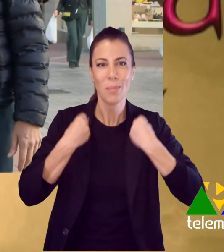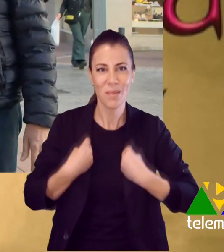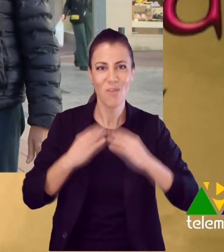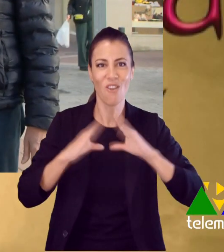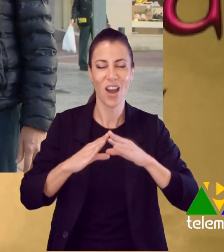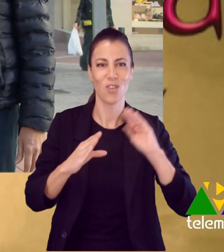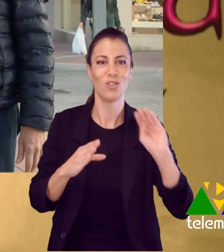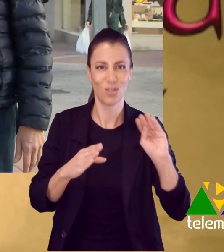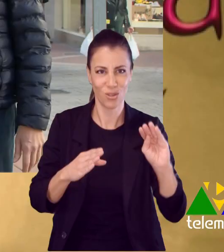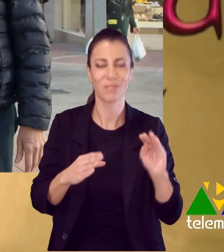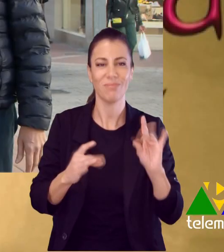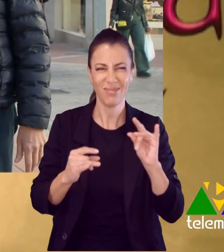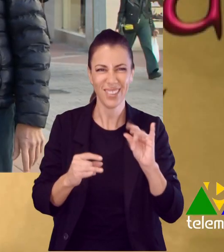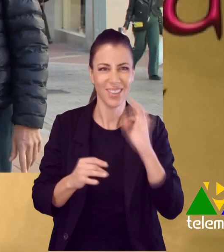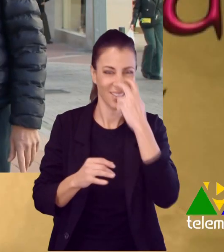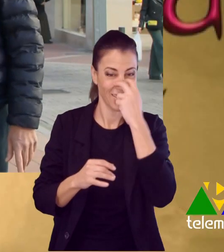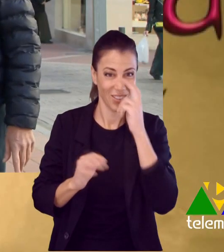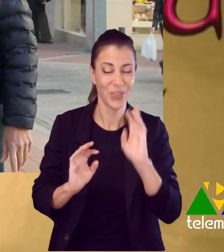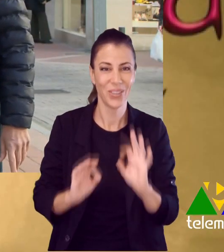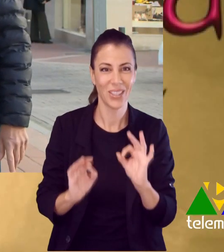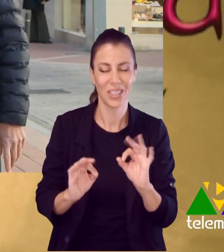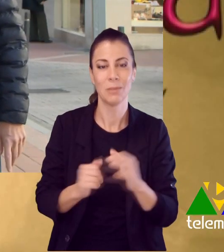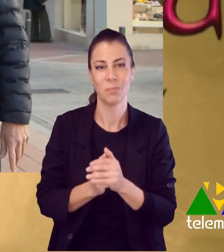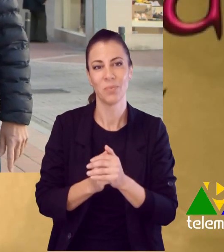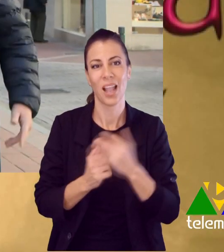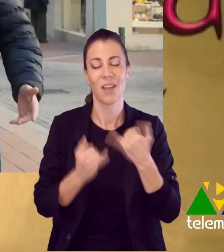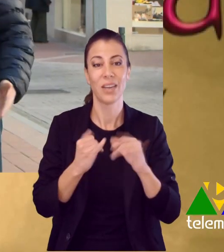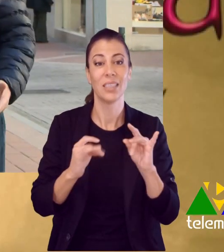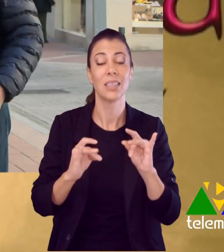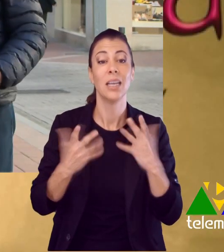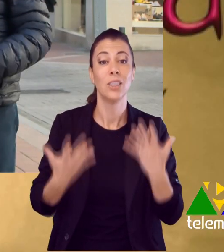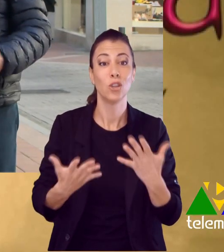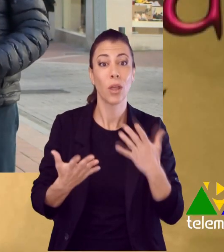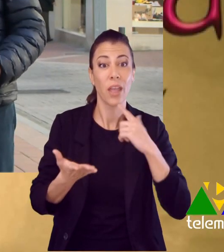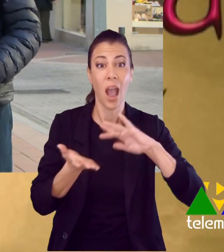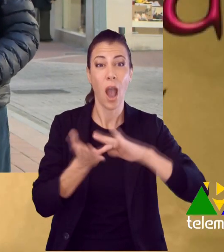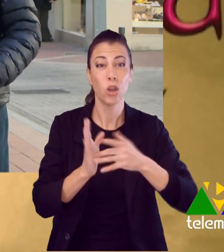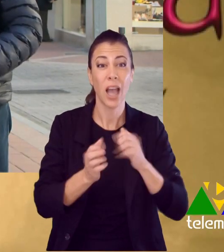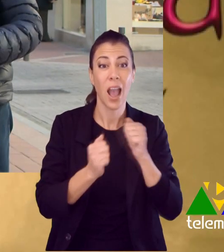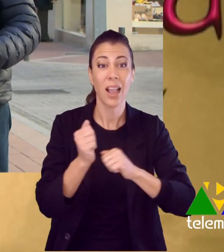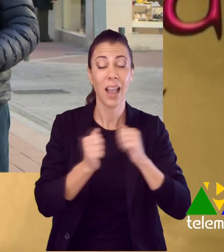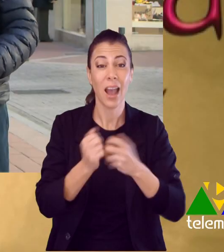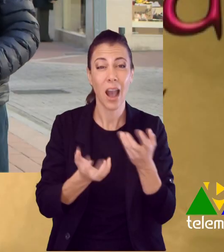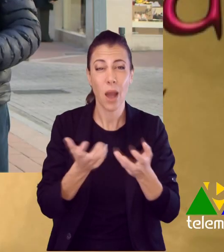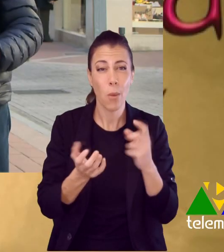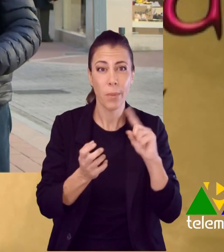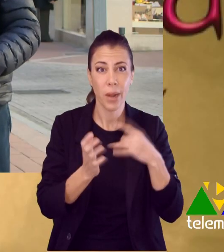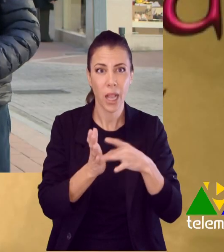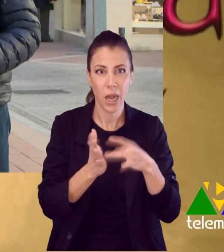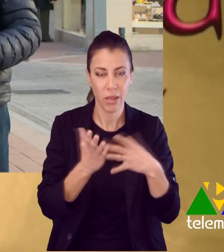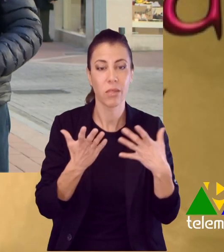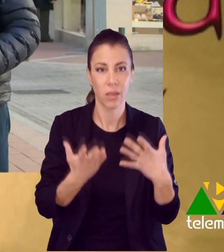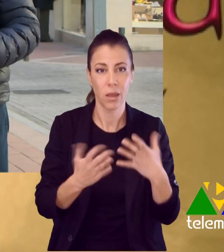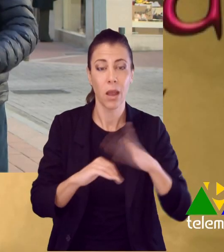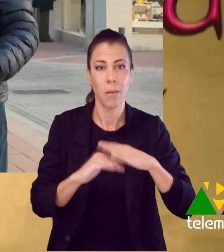es el hunde, abre no lo hunden los americanos. Él, cuando agota el carbón de primera calidad, los barcos llevaban carbón de primera